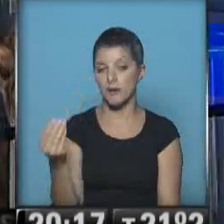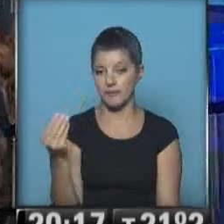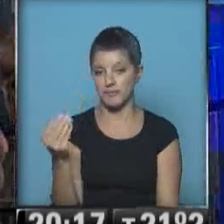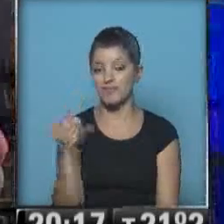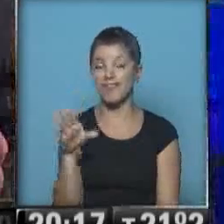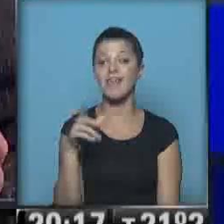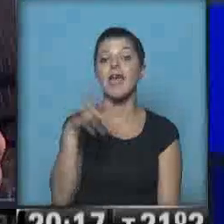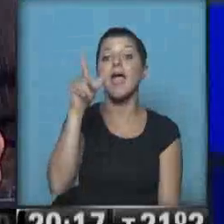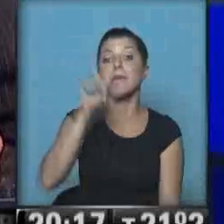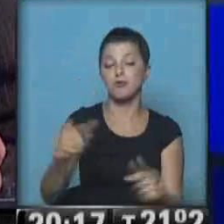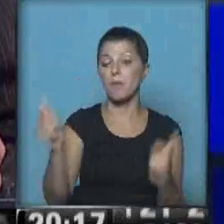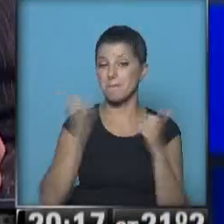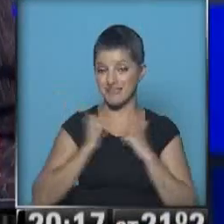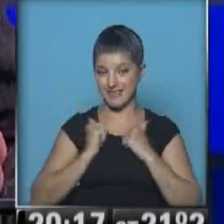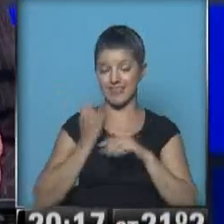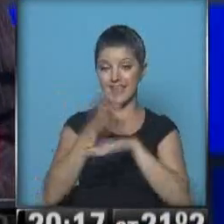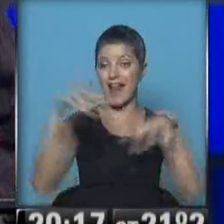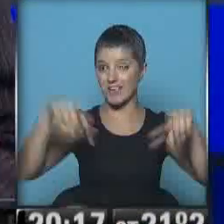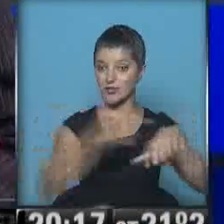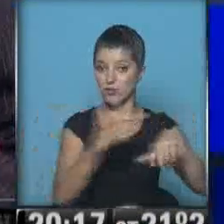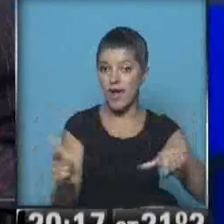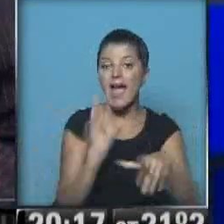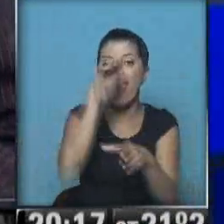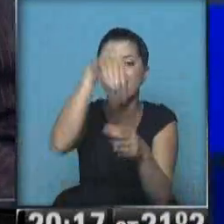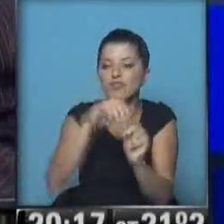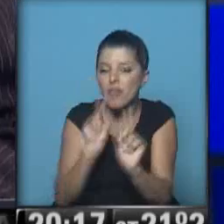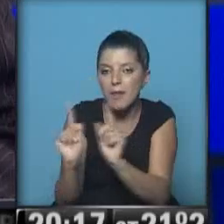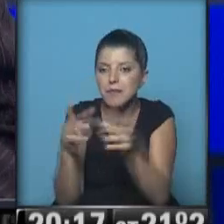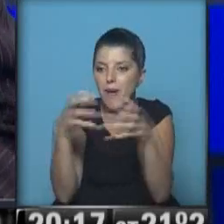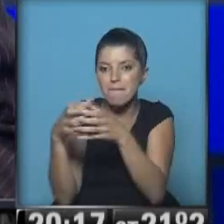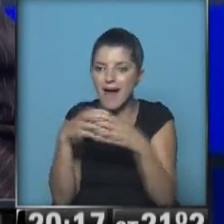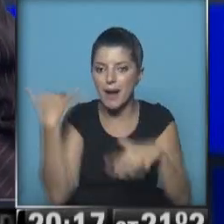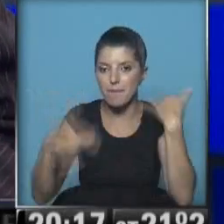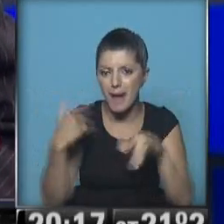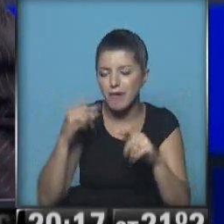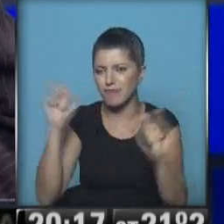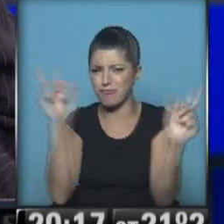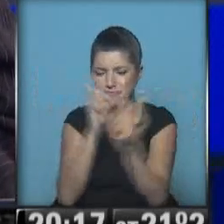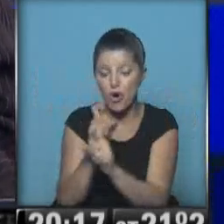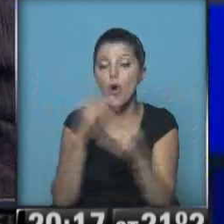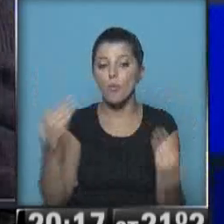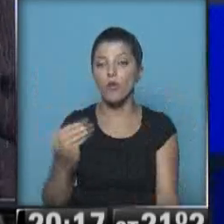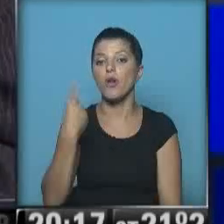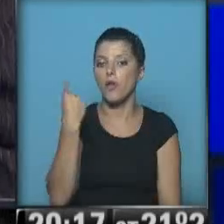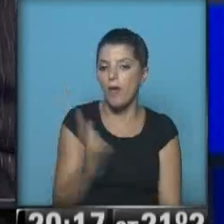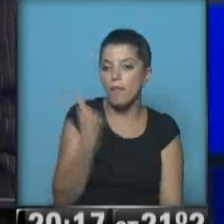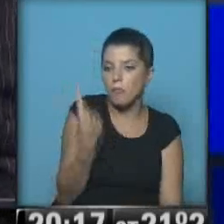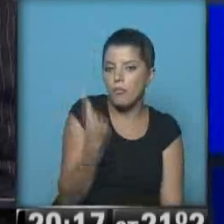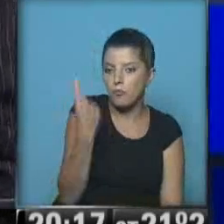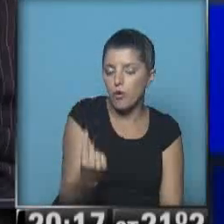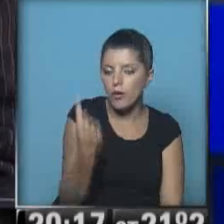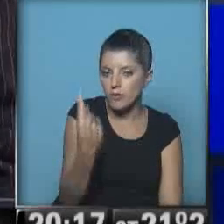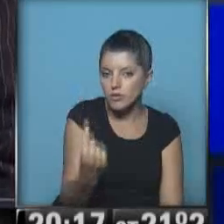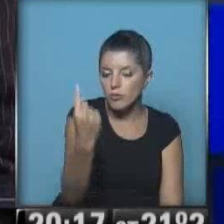hay público visitante recrudecieron las internas en las barras bueno lamentablemente fecha tras fecha en river plate